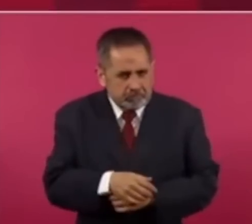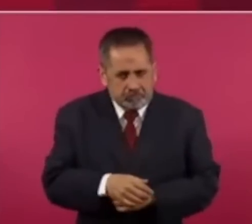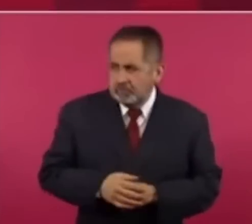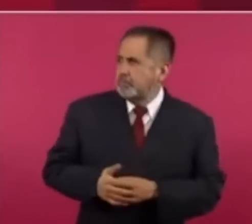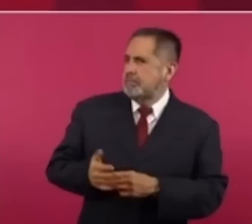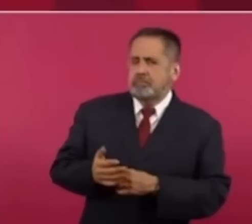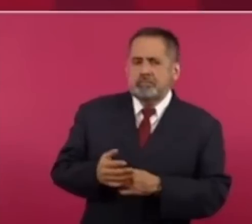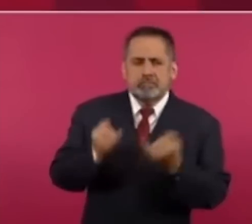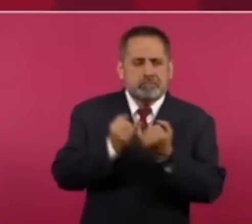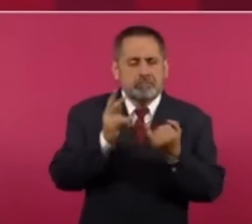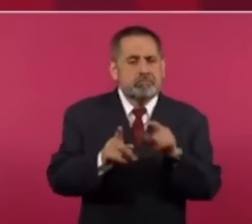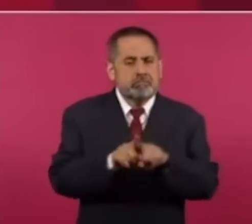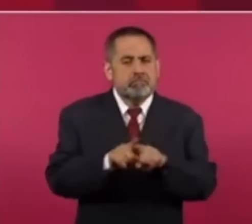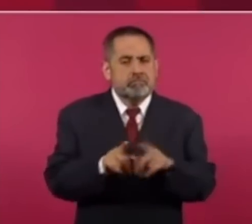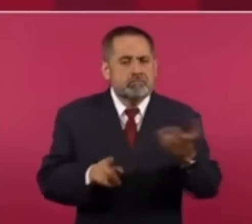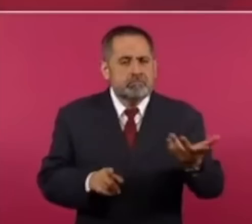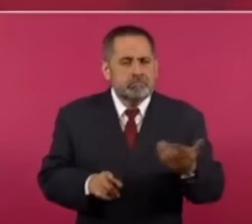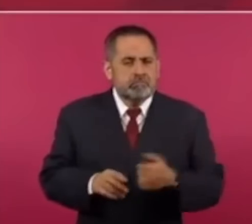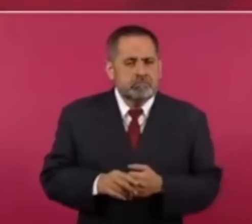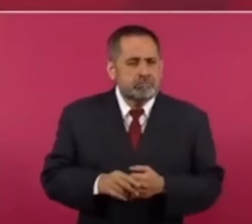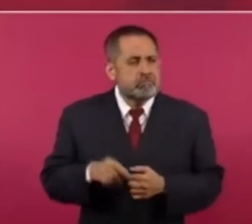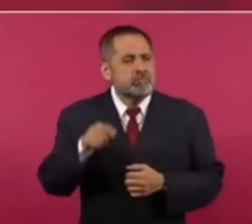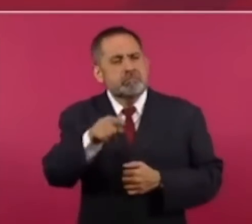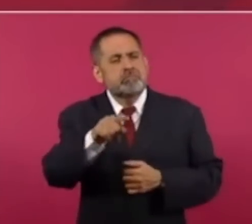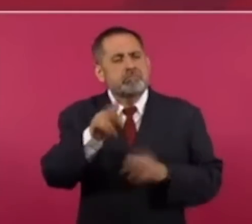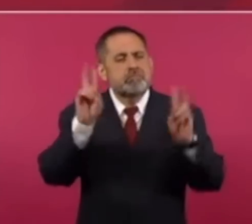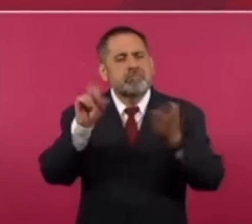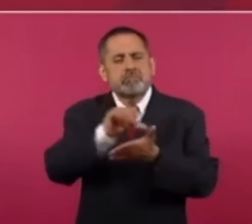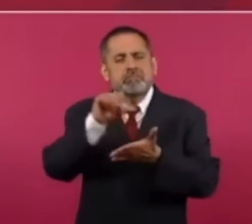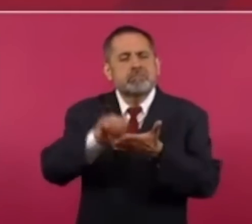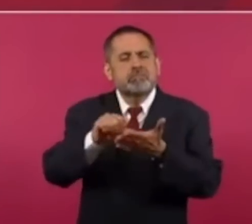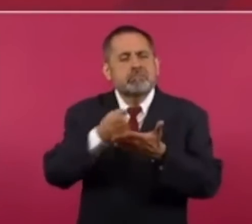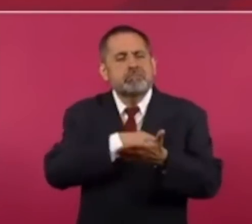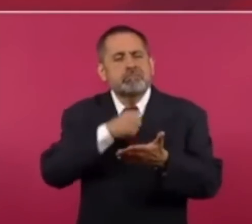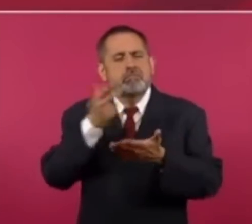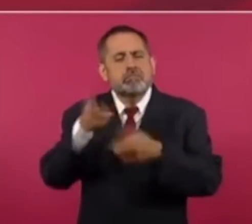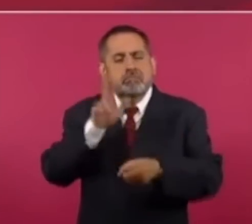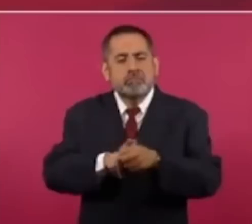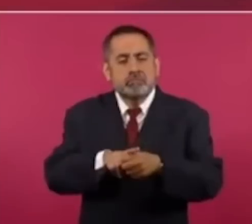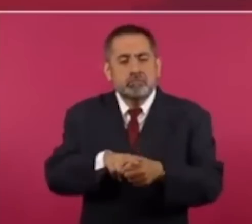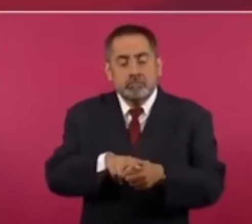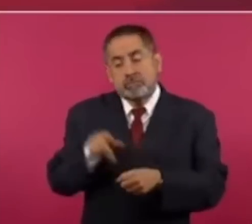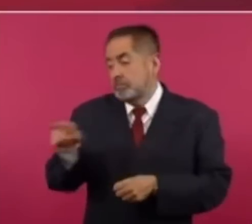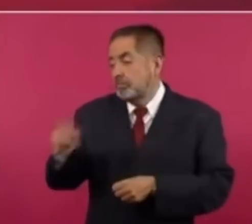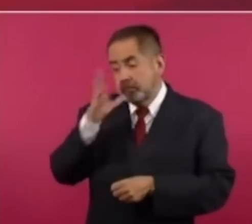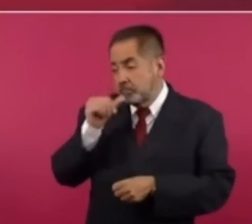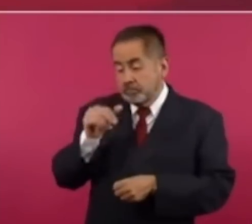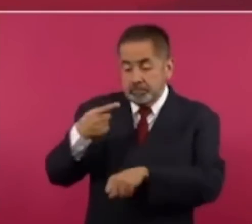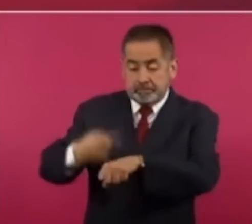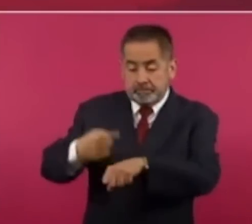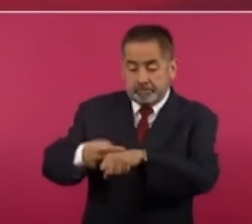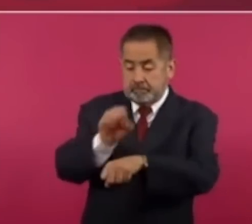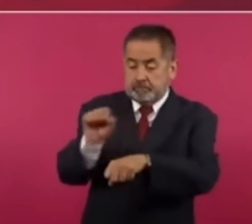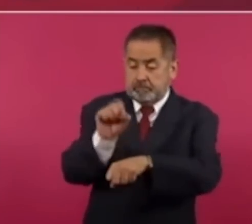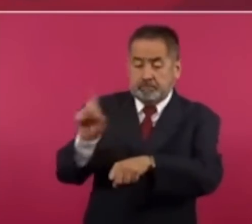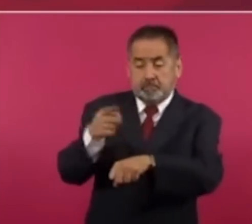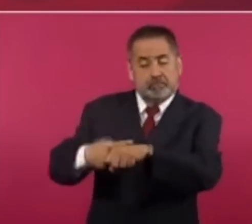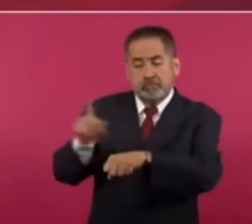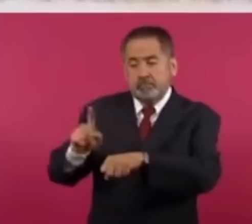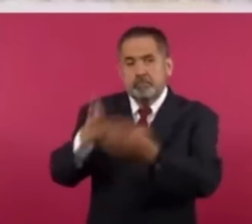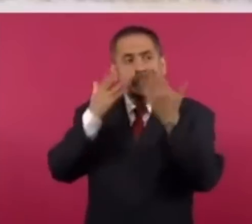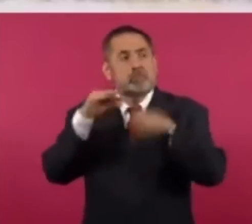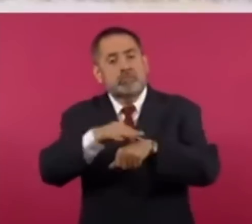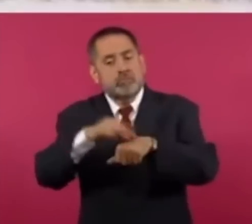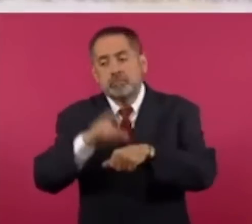pasa con los centros de salud, los hospitales. No te enfermes sábado y domingo porque no hay médico.